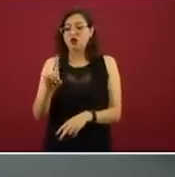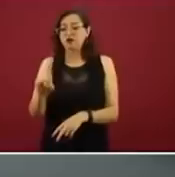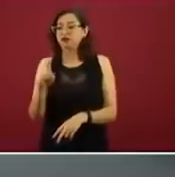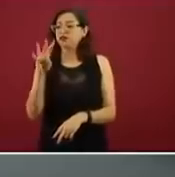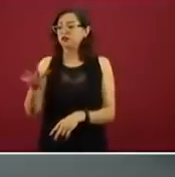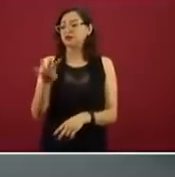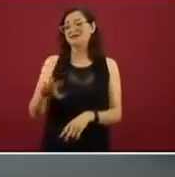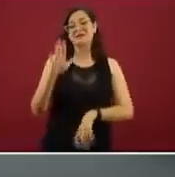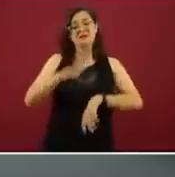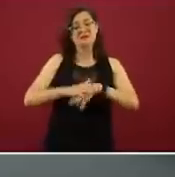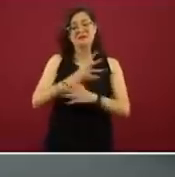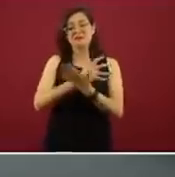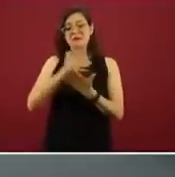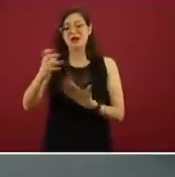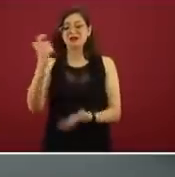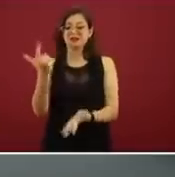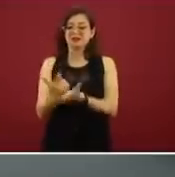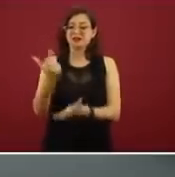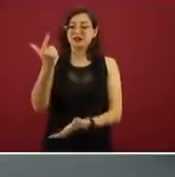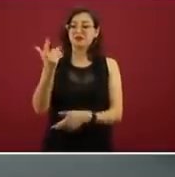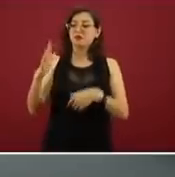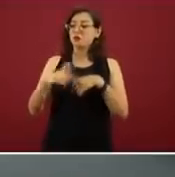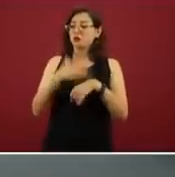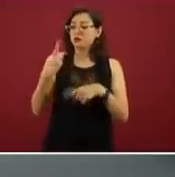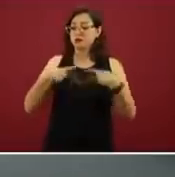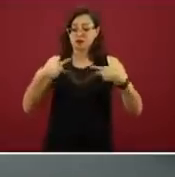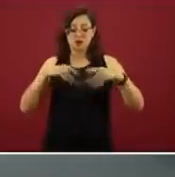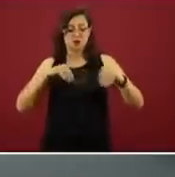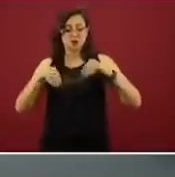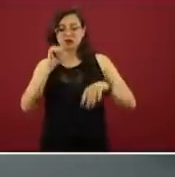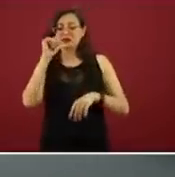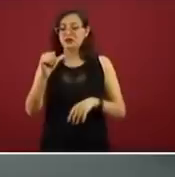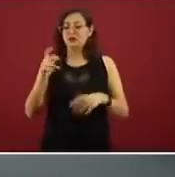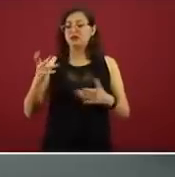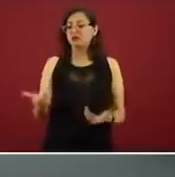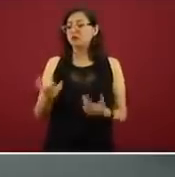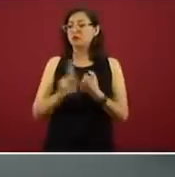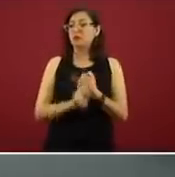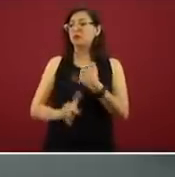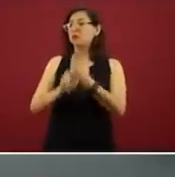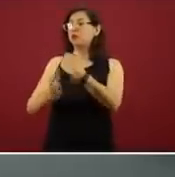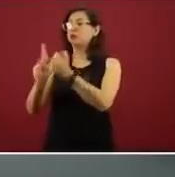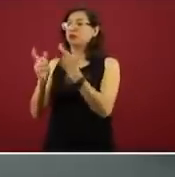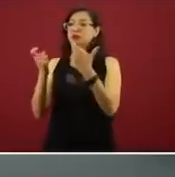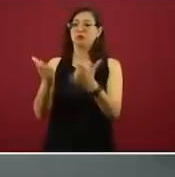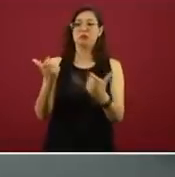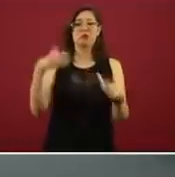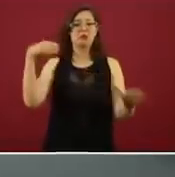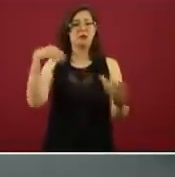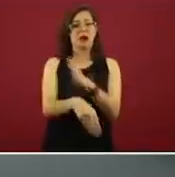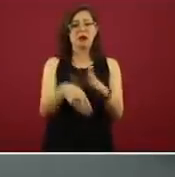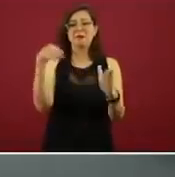dramático. Por la inmovilidad, quizás el agente patógeno generaría en muchos países un desastre económico.